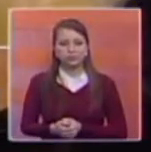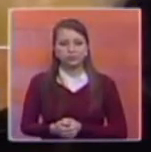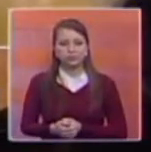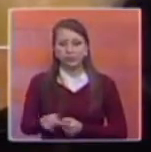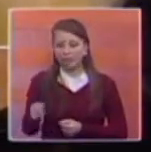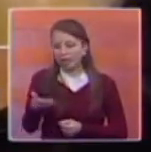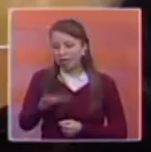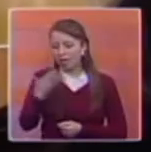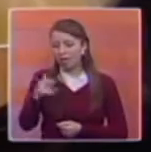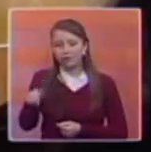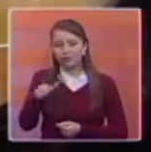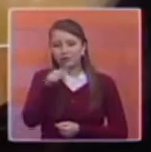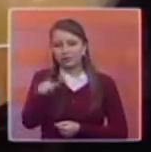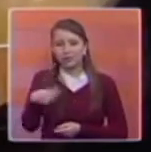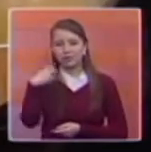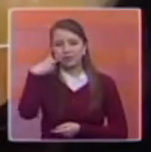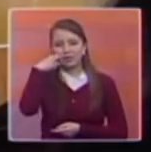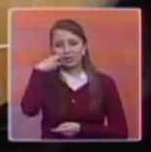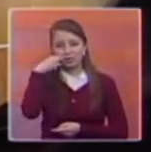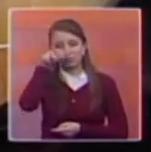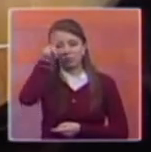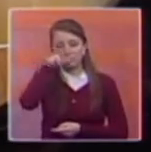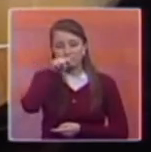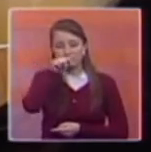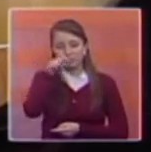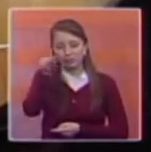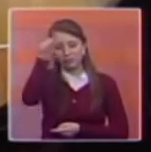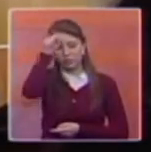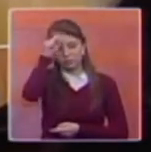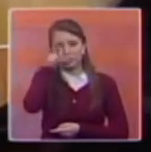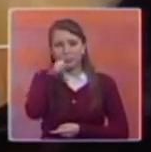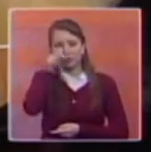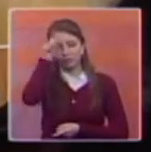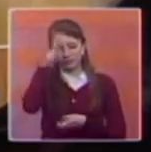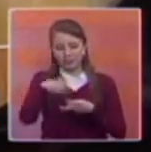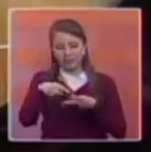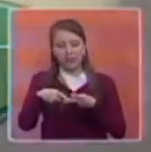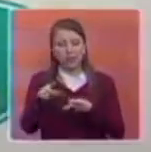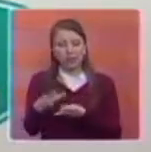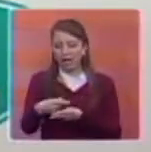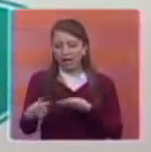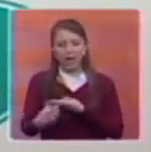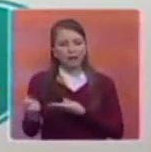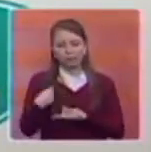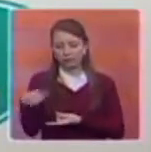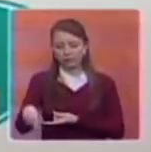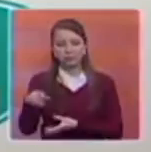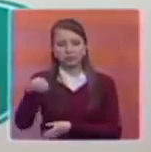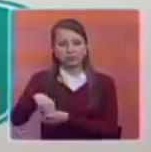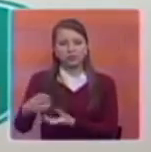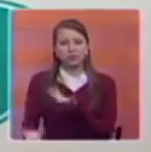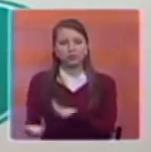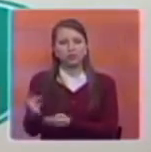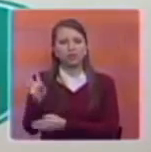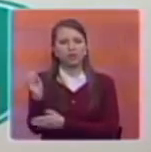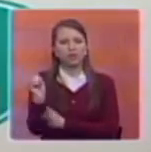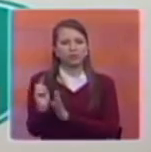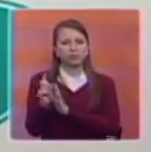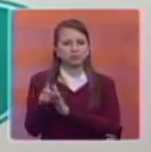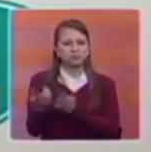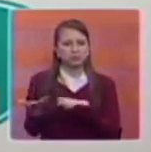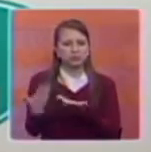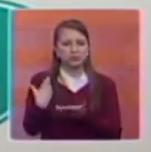este caldo, aquí cociné la carne de pollo y la carne de cerdo. Al mismo tiempo las puse La dejé cocinando como 40 minutos para que